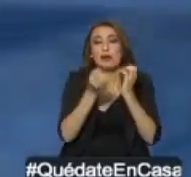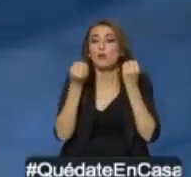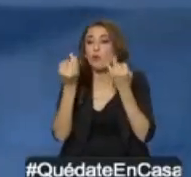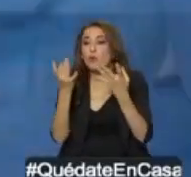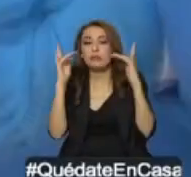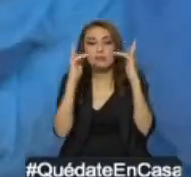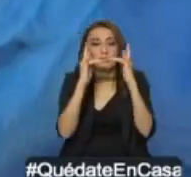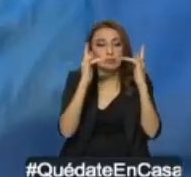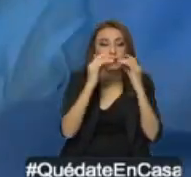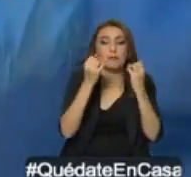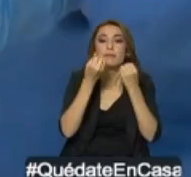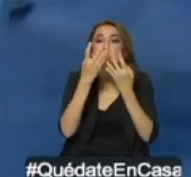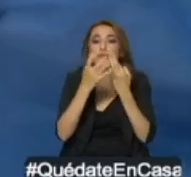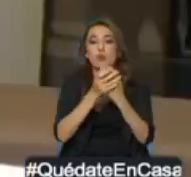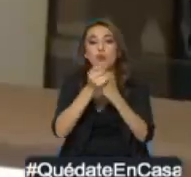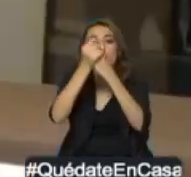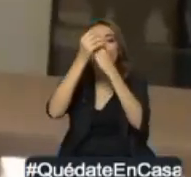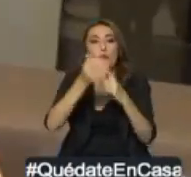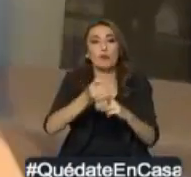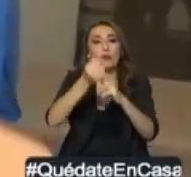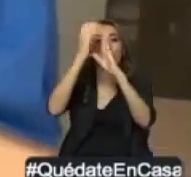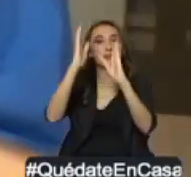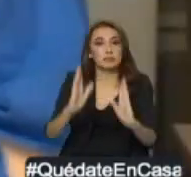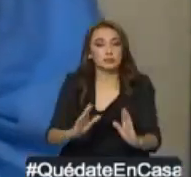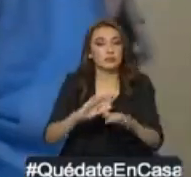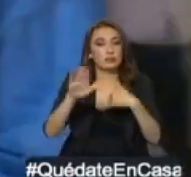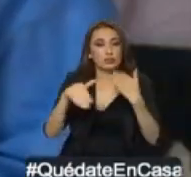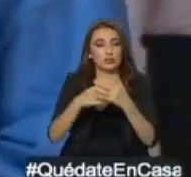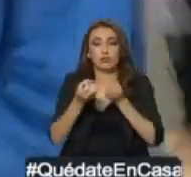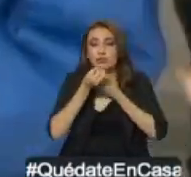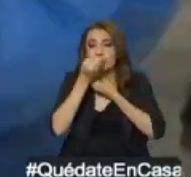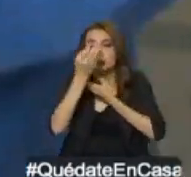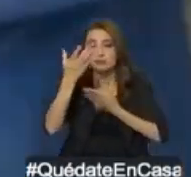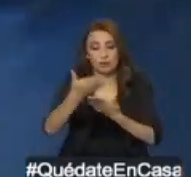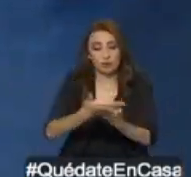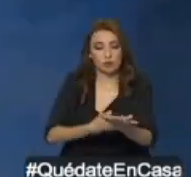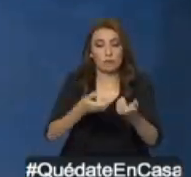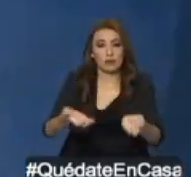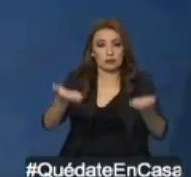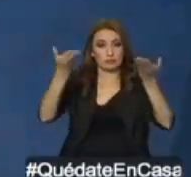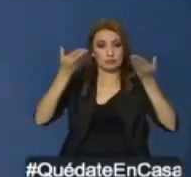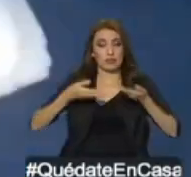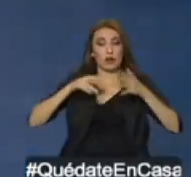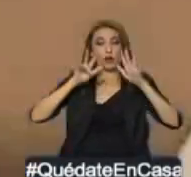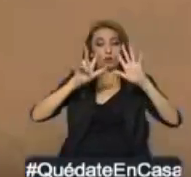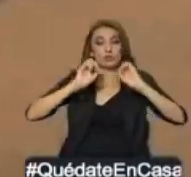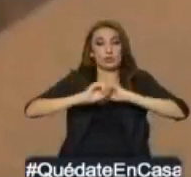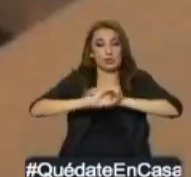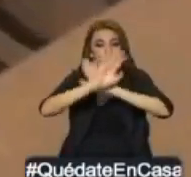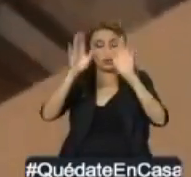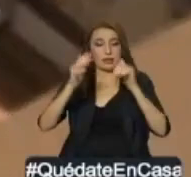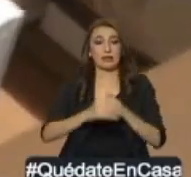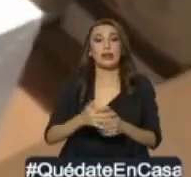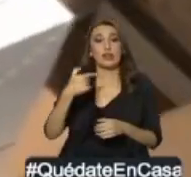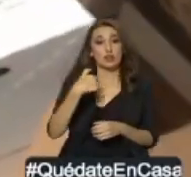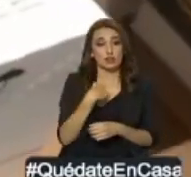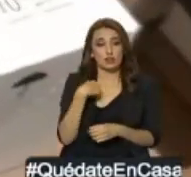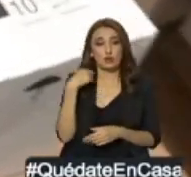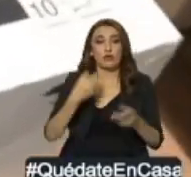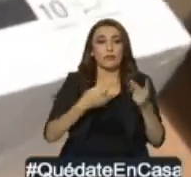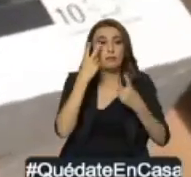talento humano en los recorridos que efectuado a lo largo del país he constatado personalmente que la disposición